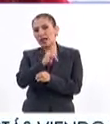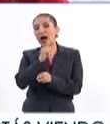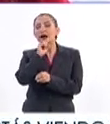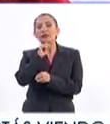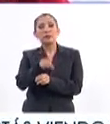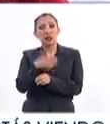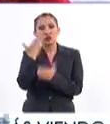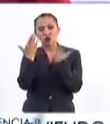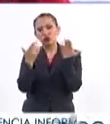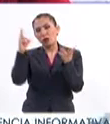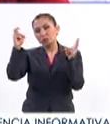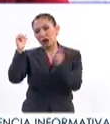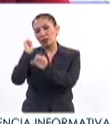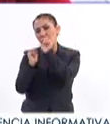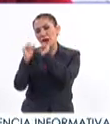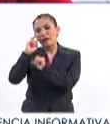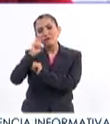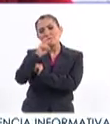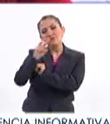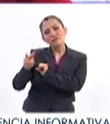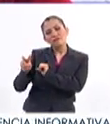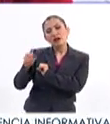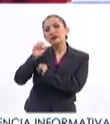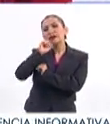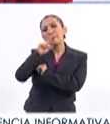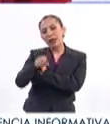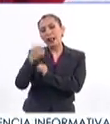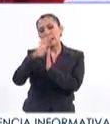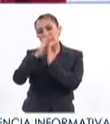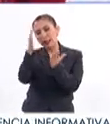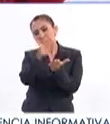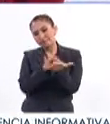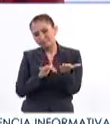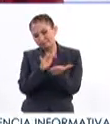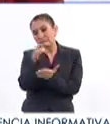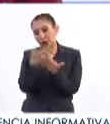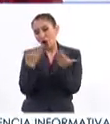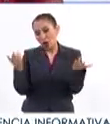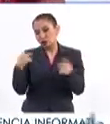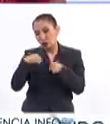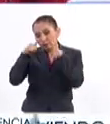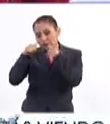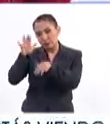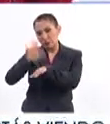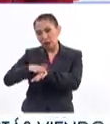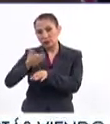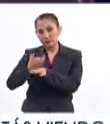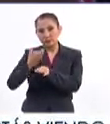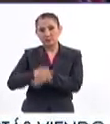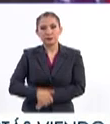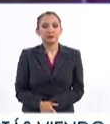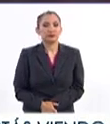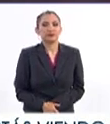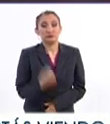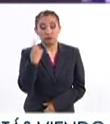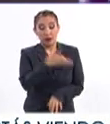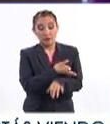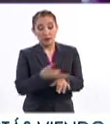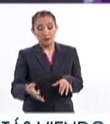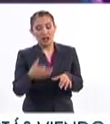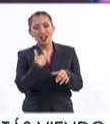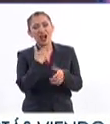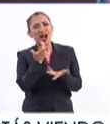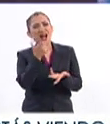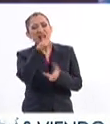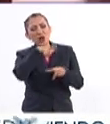también estudié cuestiones de antropología visual y sobre todo pues literatura, que es ahora lo que me dedico principalmente. Una familia